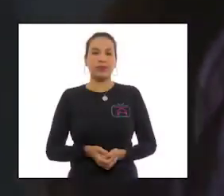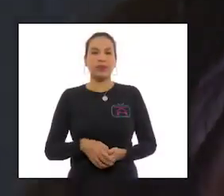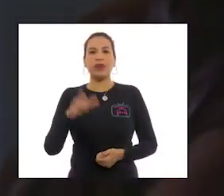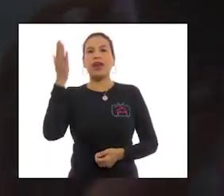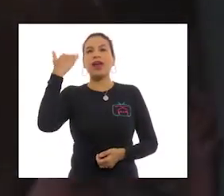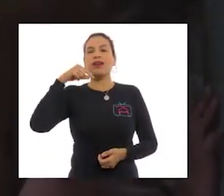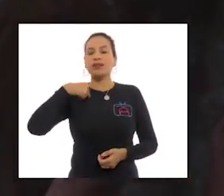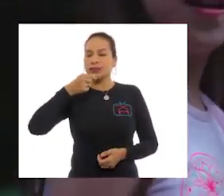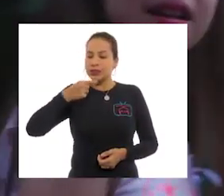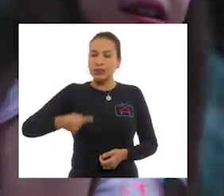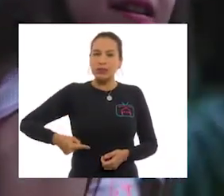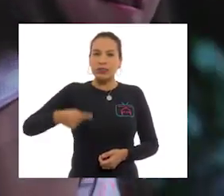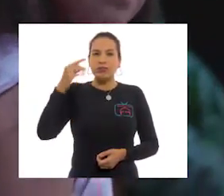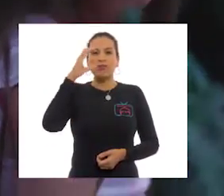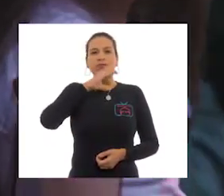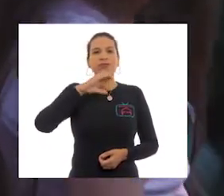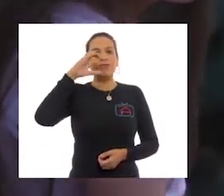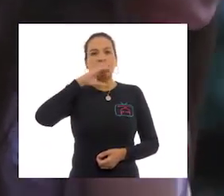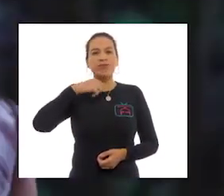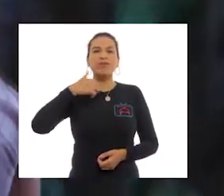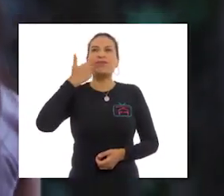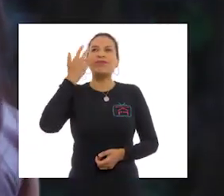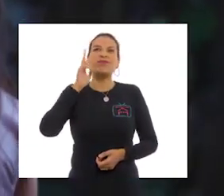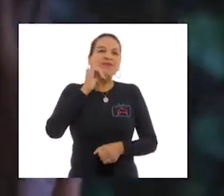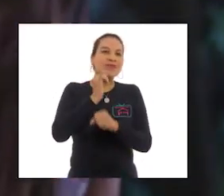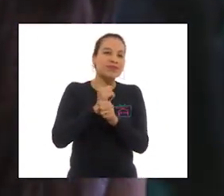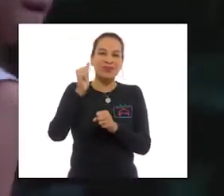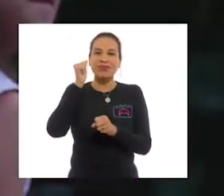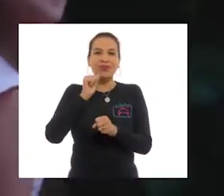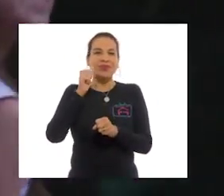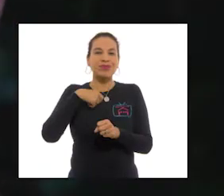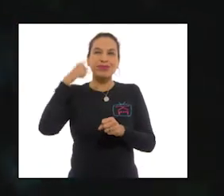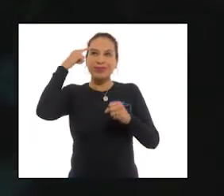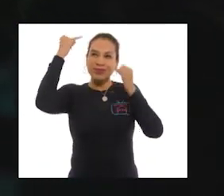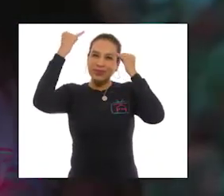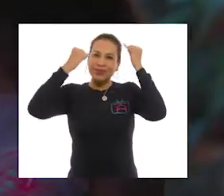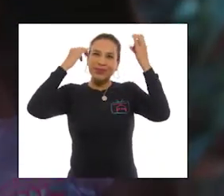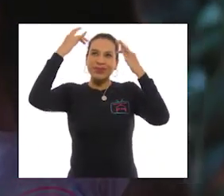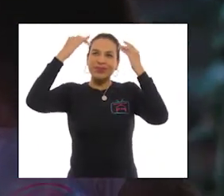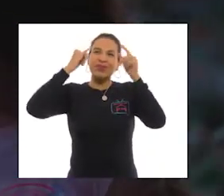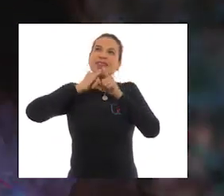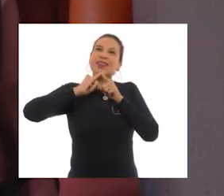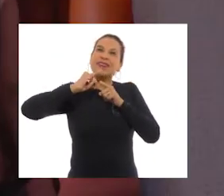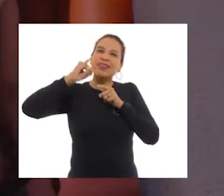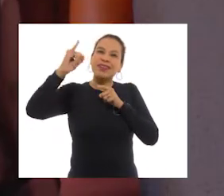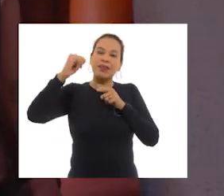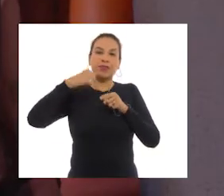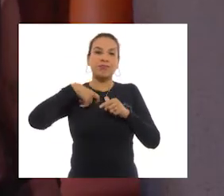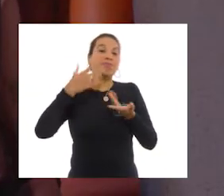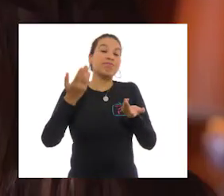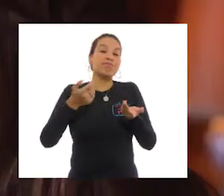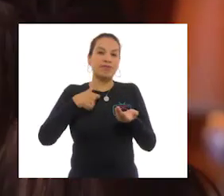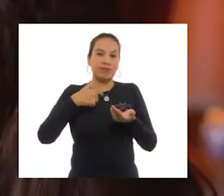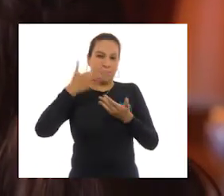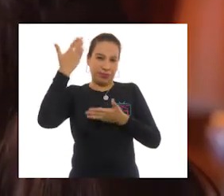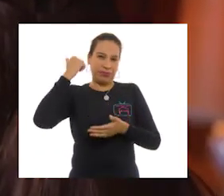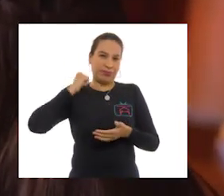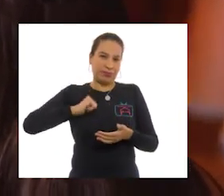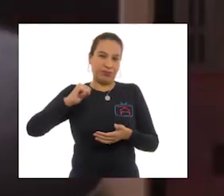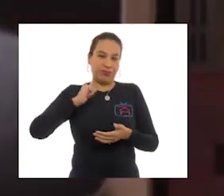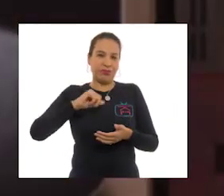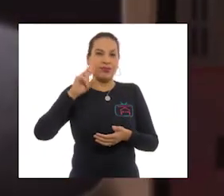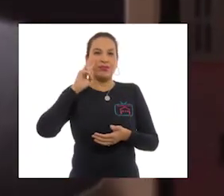Cuando era pequeña, la curiosidad por explorar siempre llevaba mi imaginación muy lejos. Y aunque soy de la generación